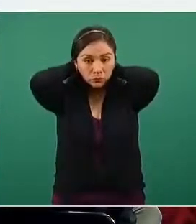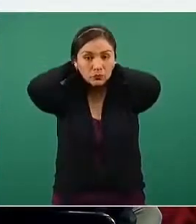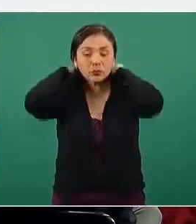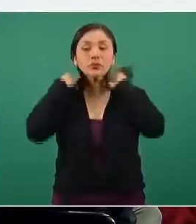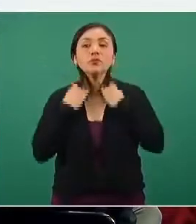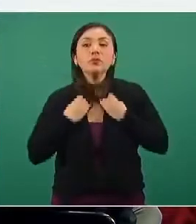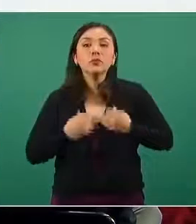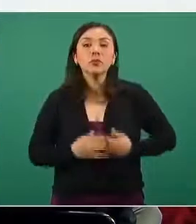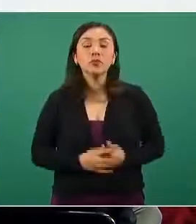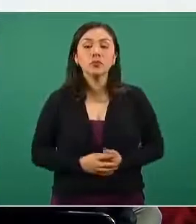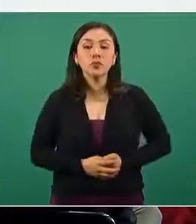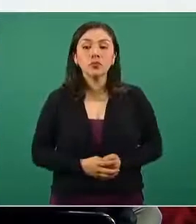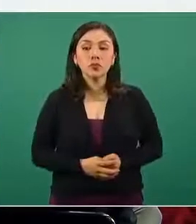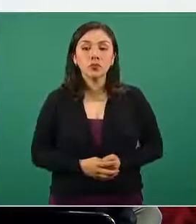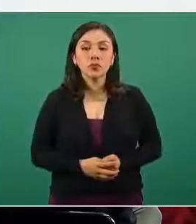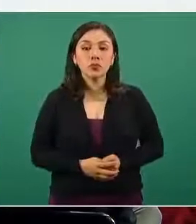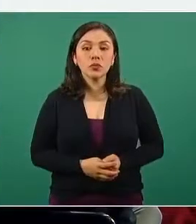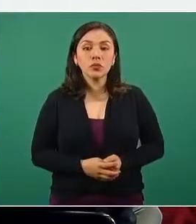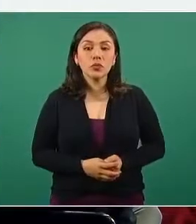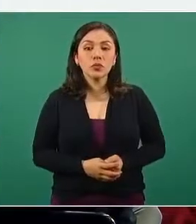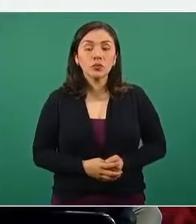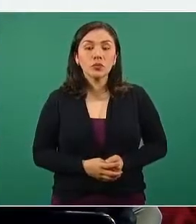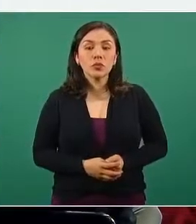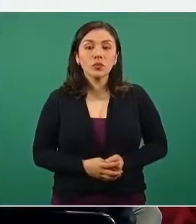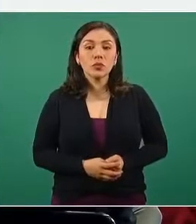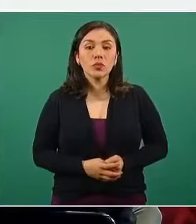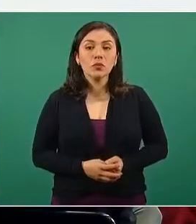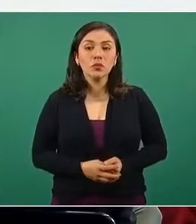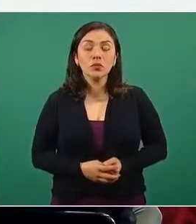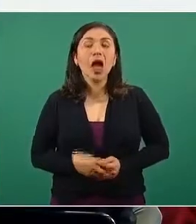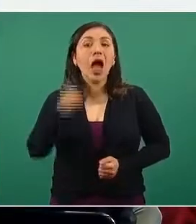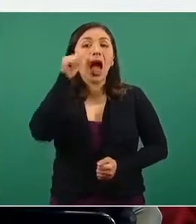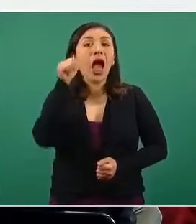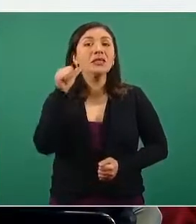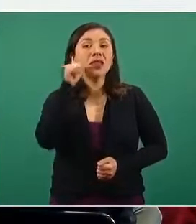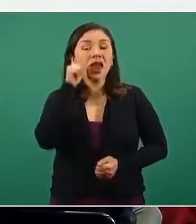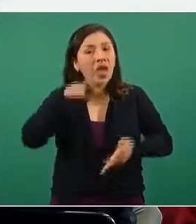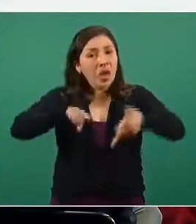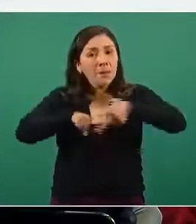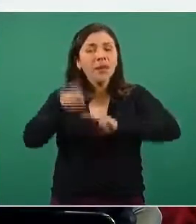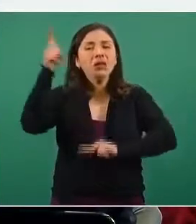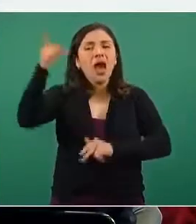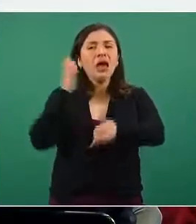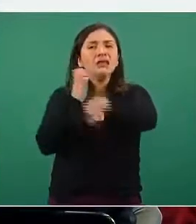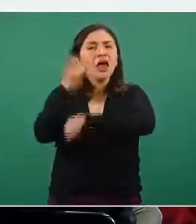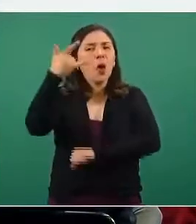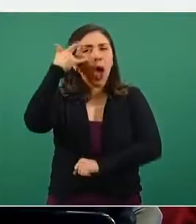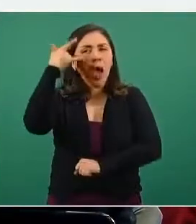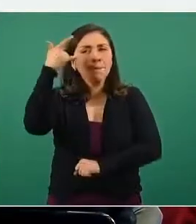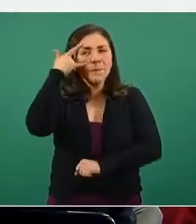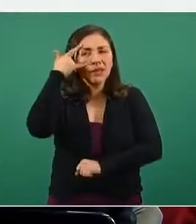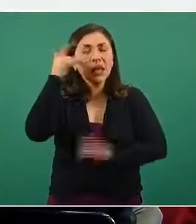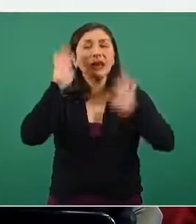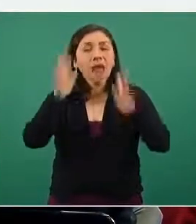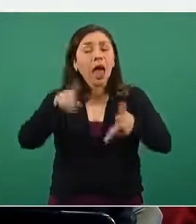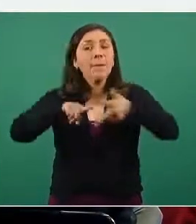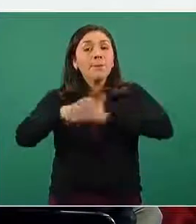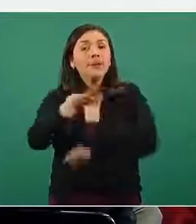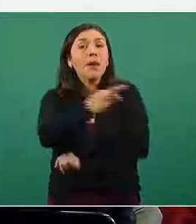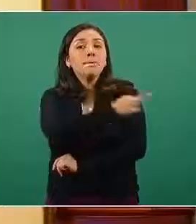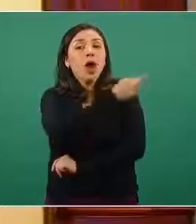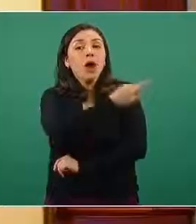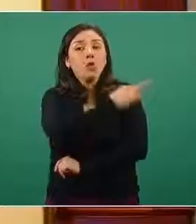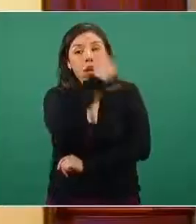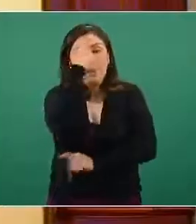Tenemos el avance específico de la intervención que inició el día de ayer en el estado de Campeche, a través de la cual se está vacunando